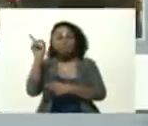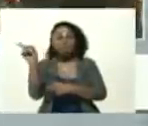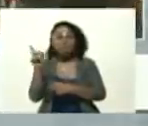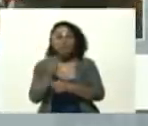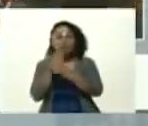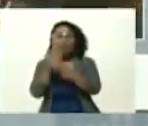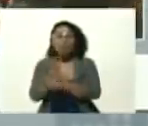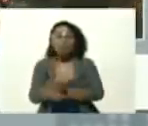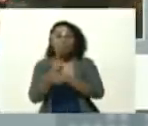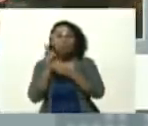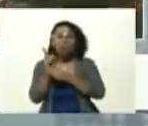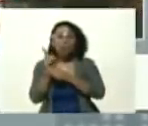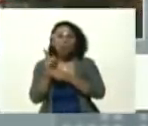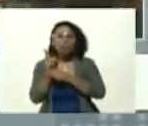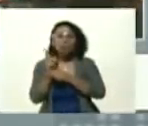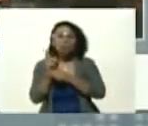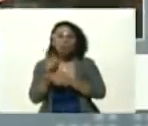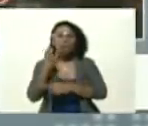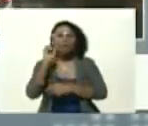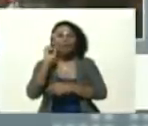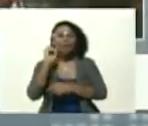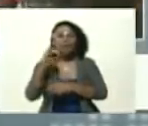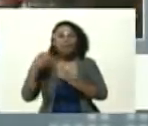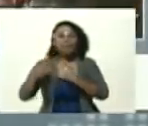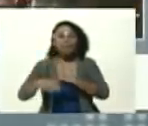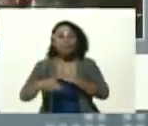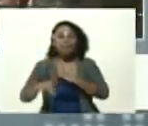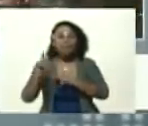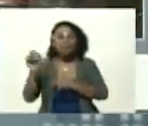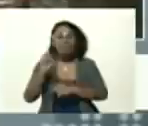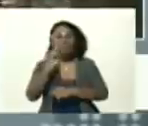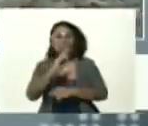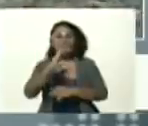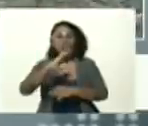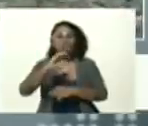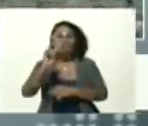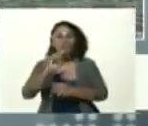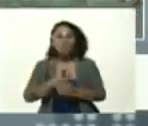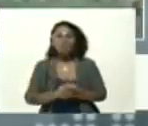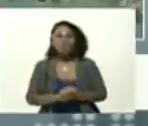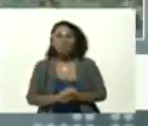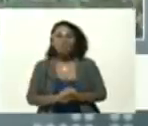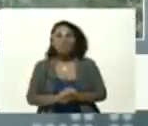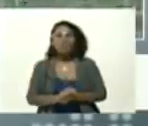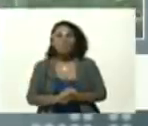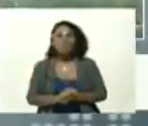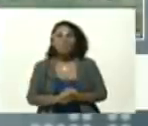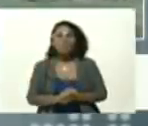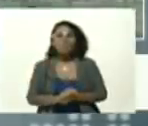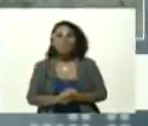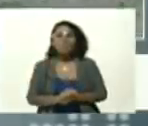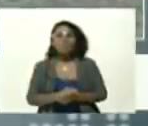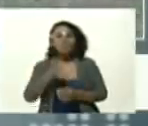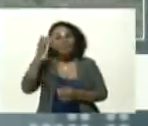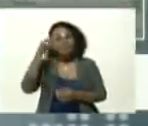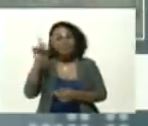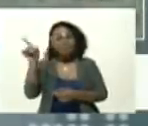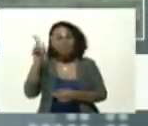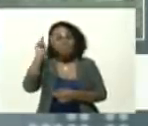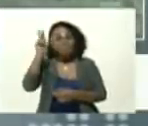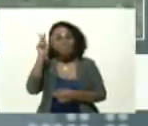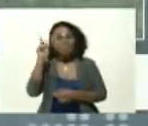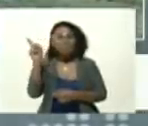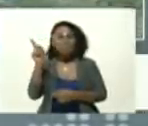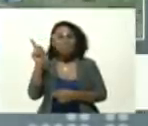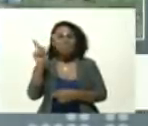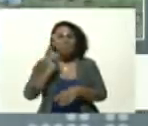egresada de la Facultad de Derecho de allí, de la Universidad Central de Venezuela. Y creo que fue profesor en una